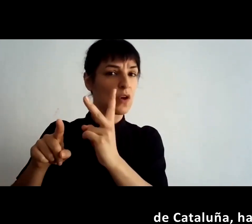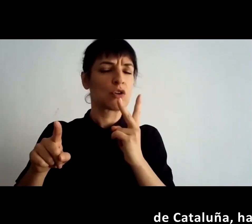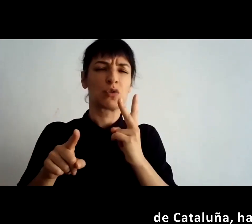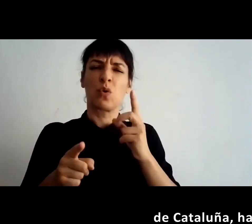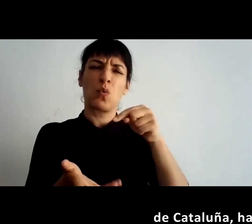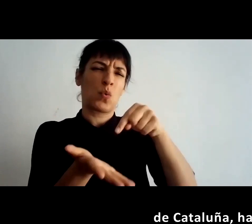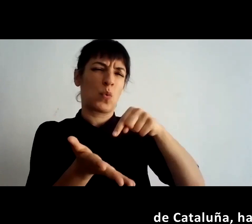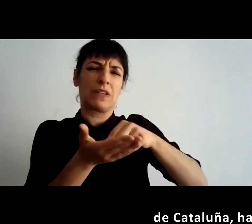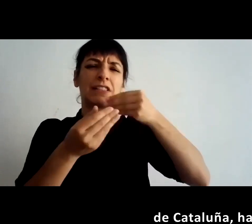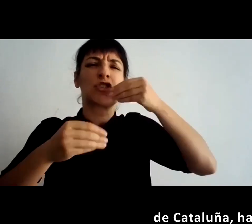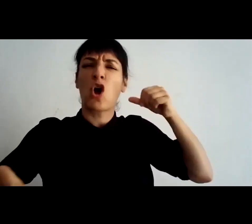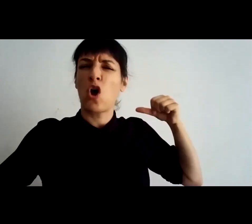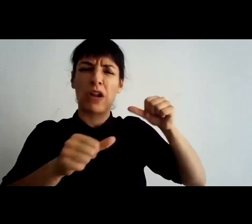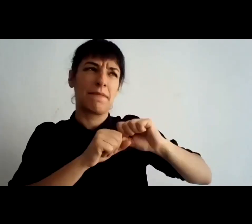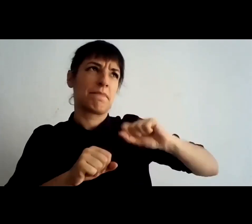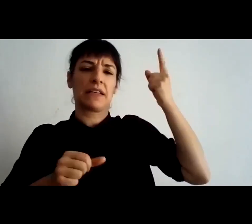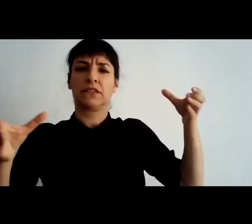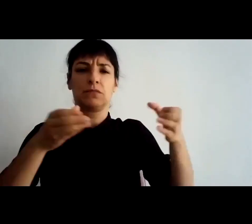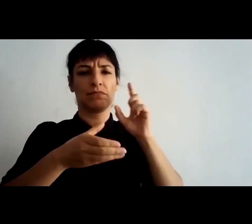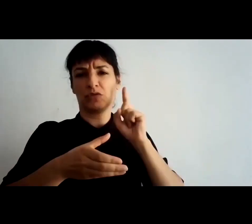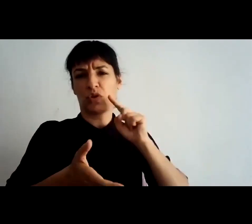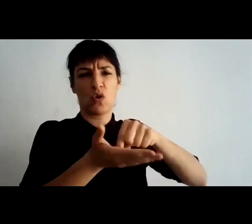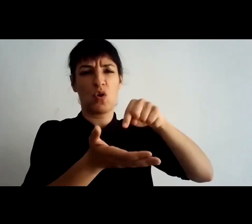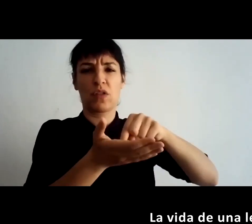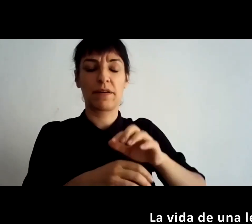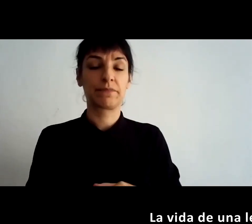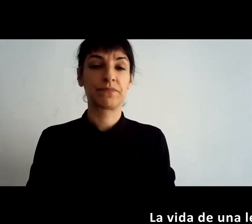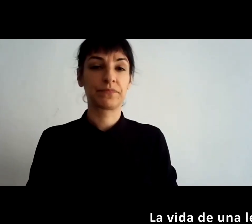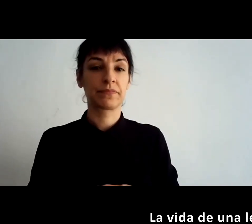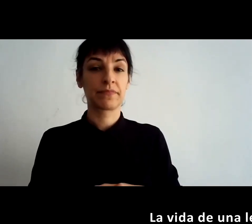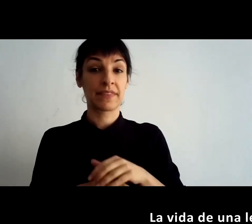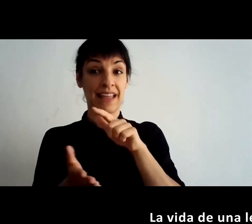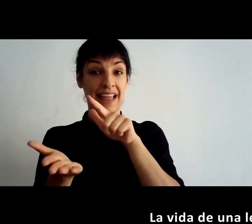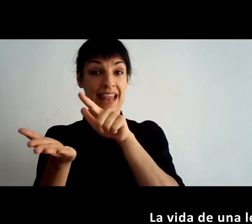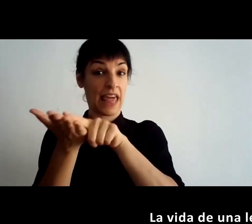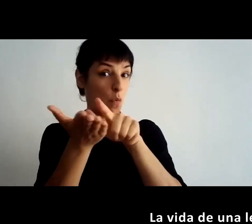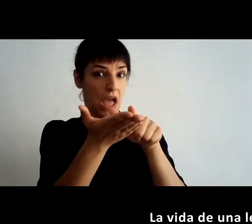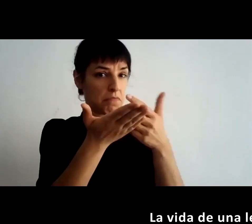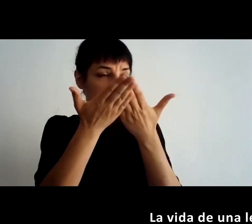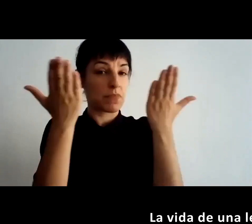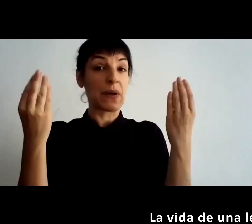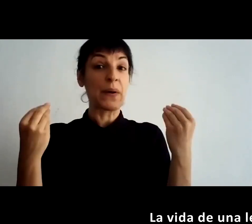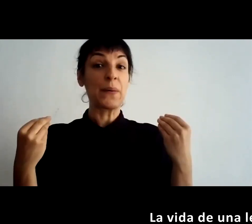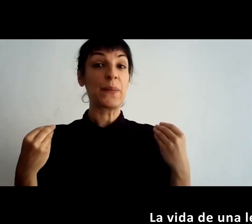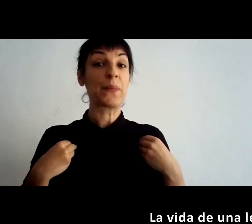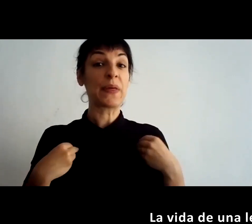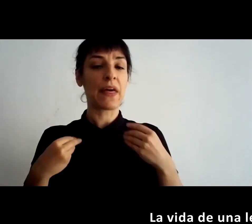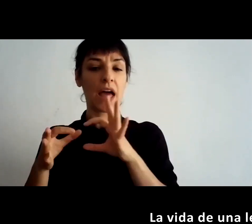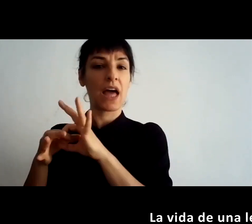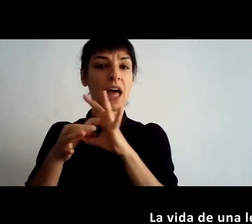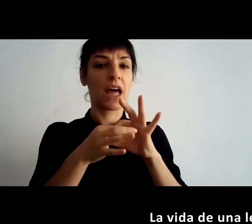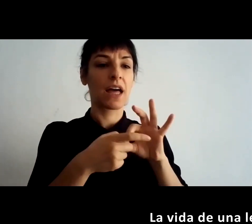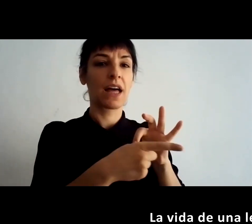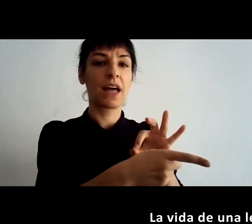reivindicaciones históricas de la comunidad sorda. La vida de una lengua no es sino la vida de sus usuarios y de sus